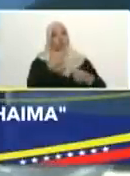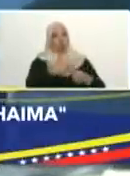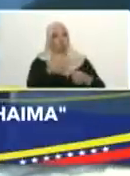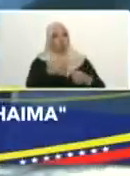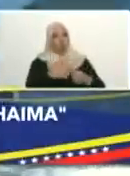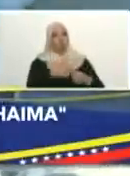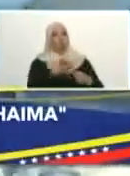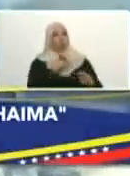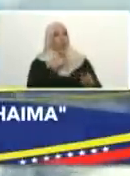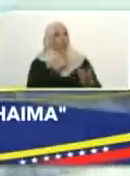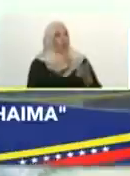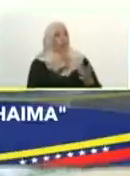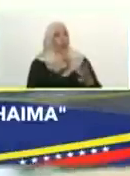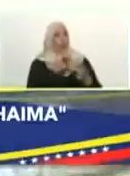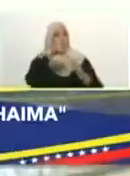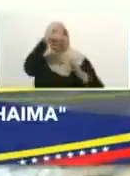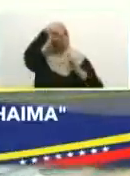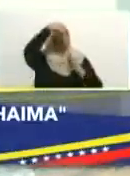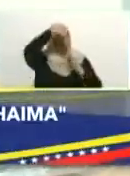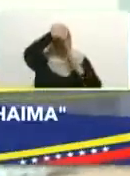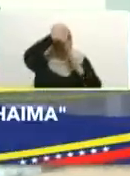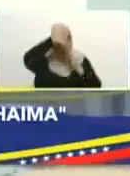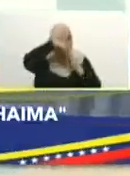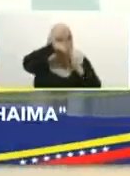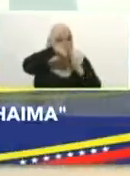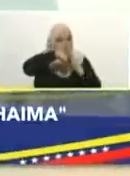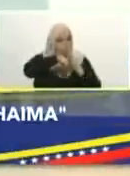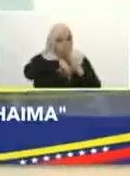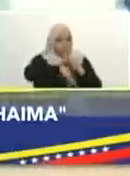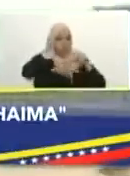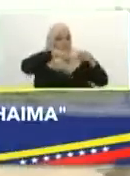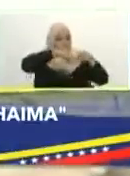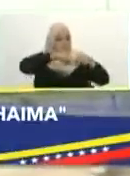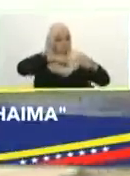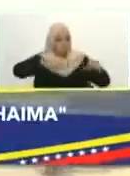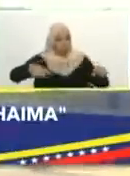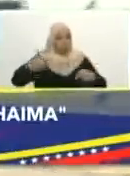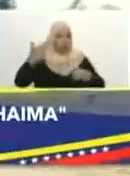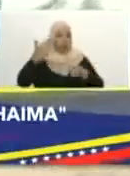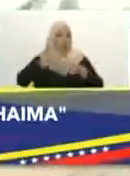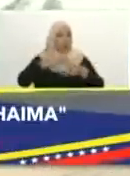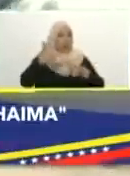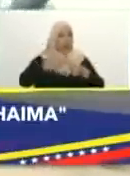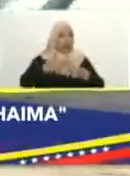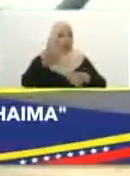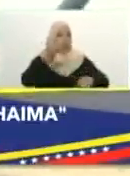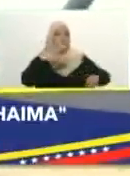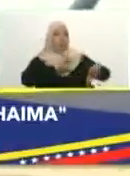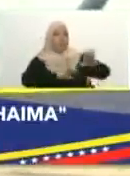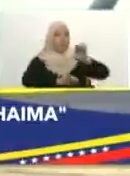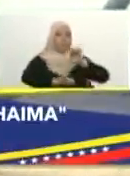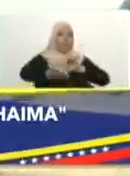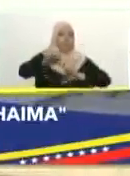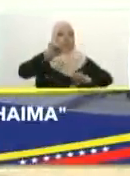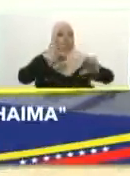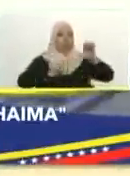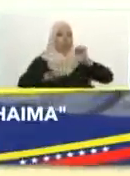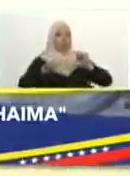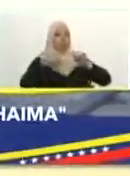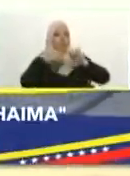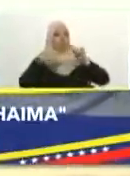viene directamente de nuestros yacimientos y justamente hace una mezcla con el Merey, es la mezcla